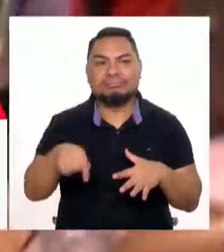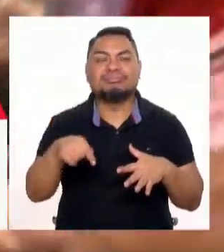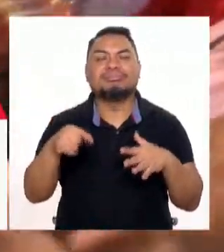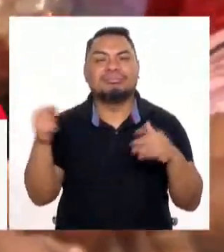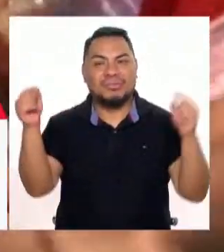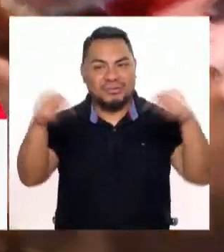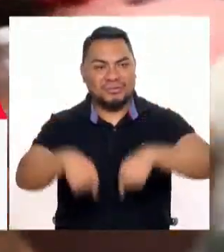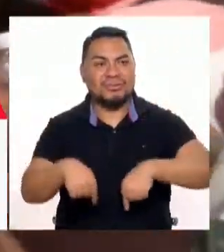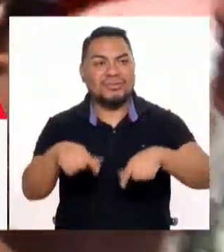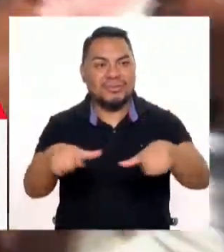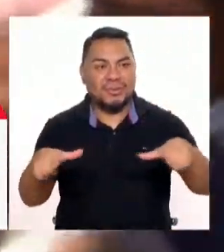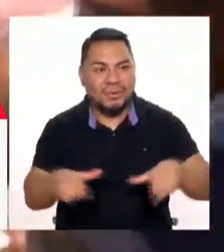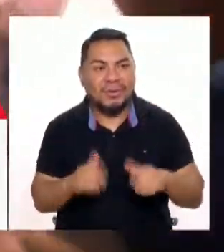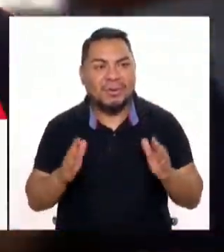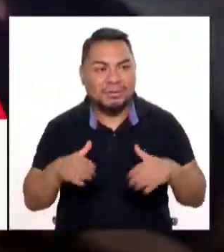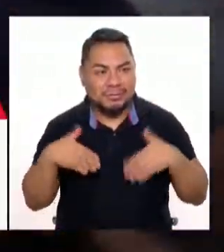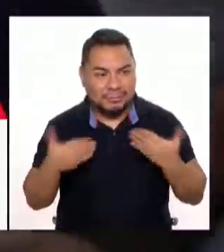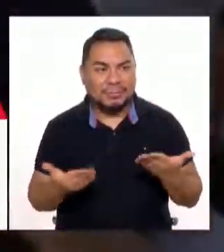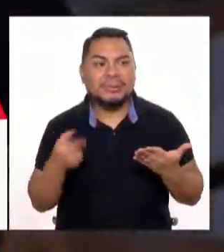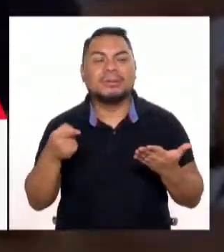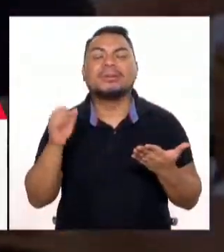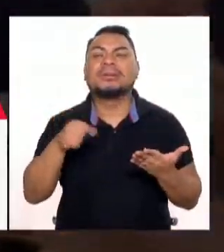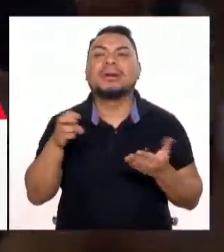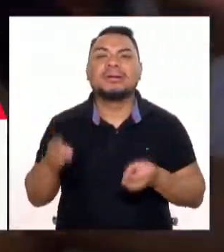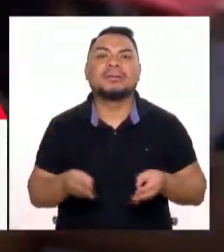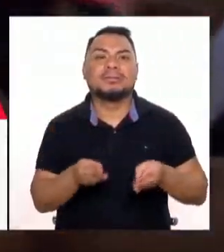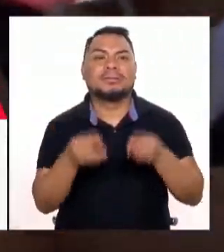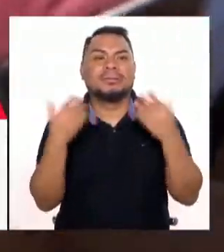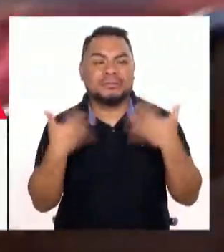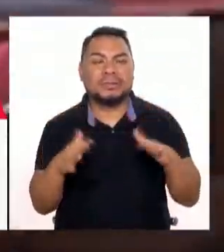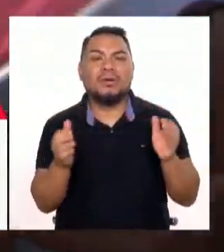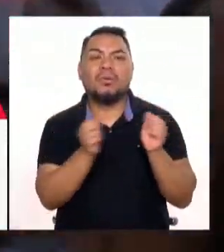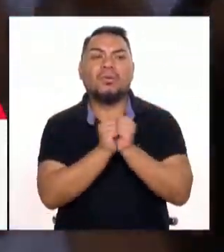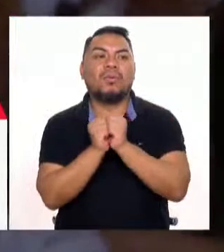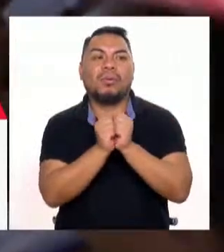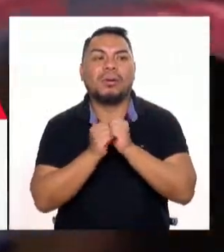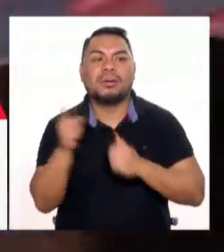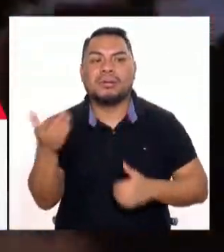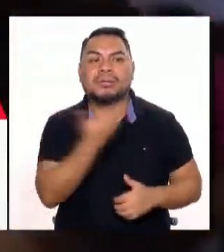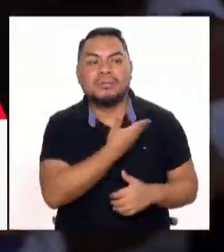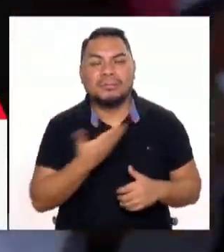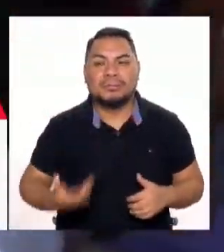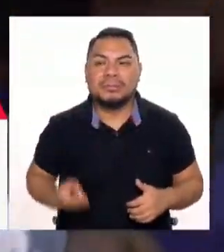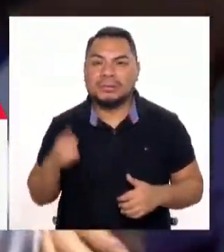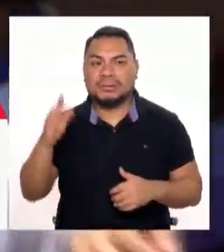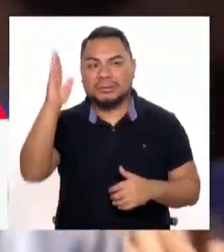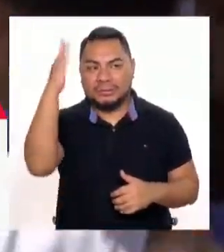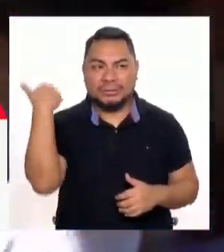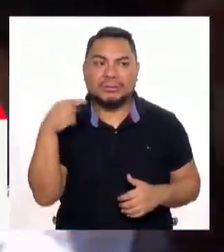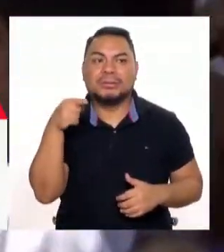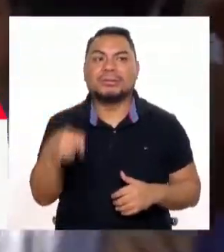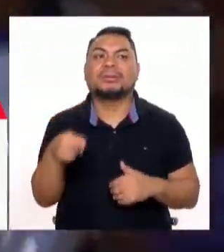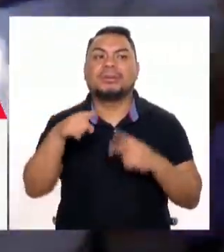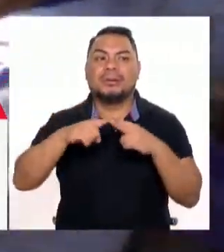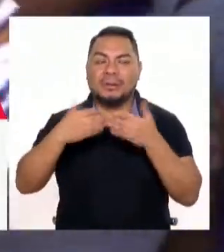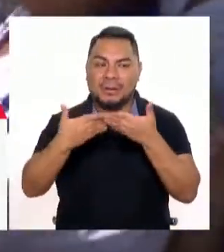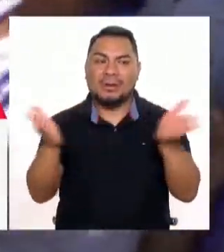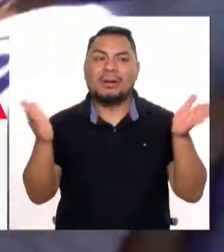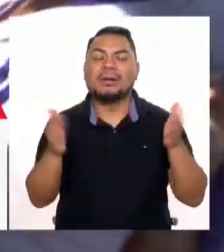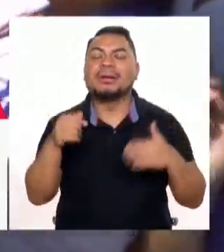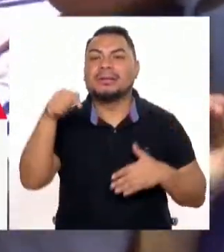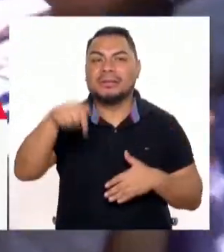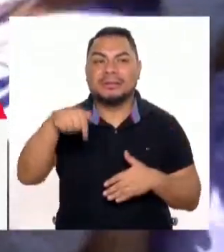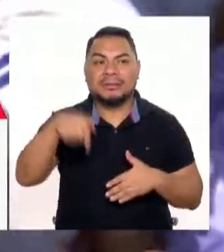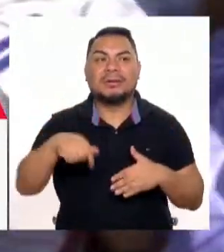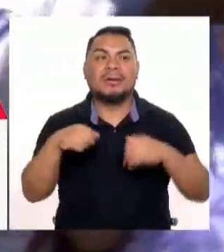este lugar para poder de esta manera ya acompañar a la presidenta Dina boluarte en la inauguración de